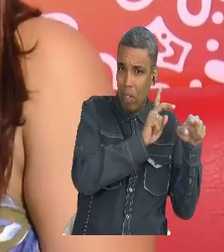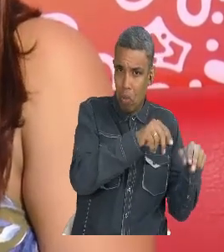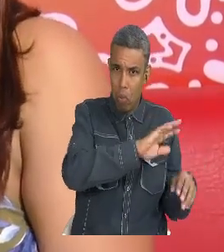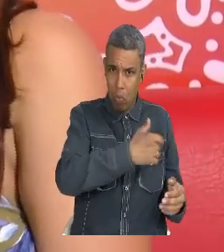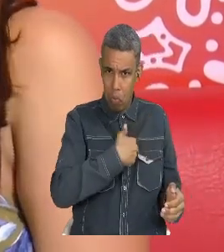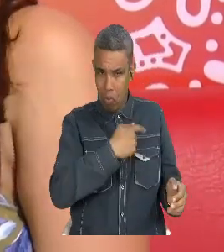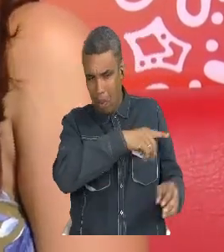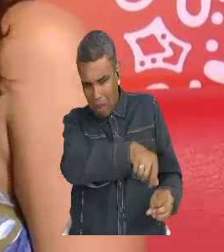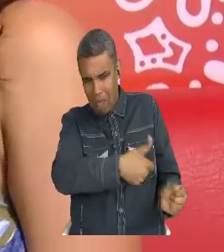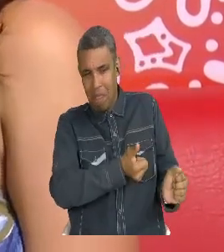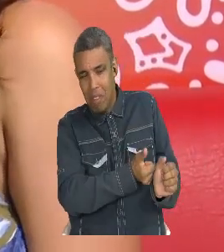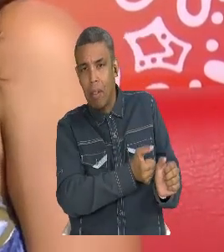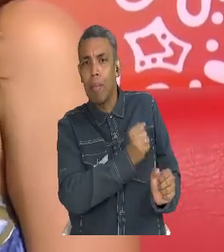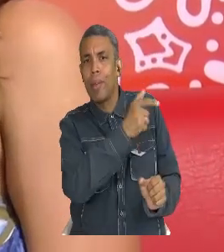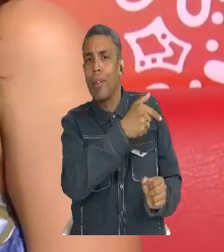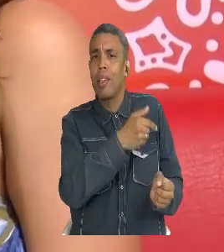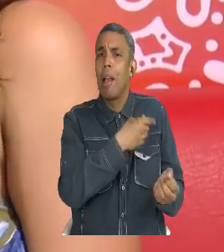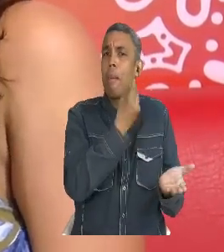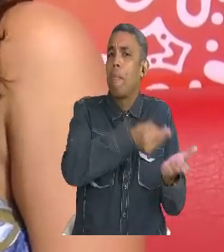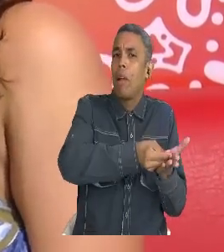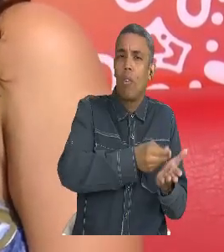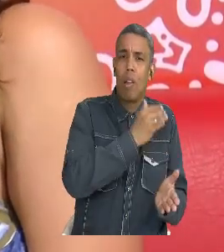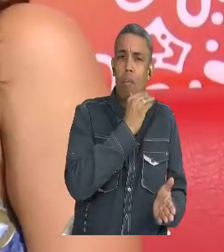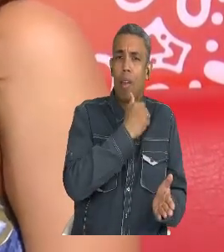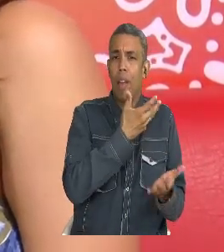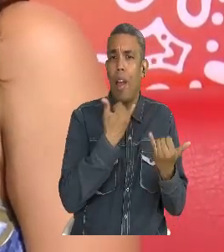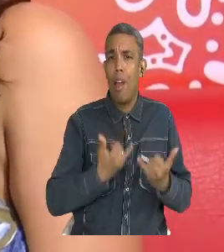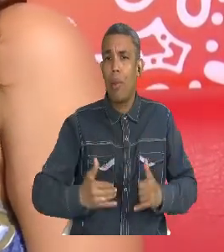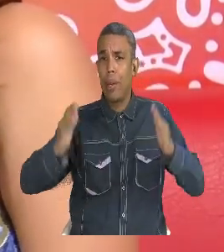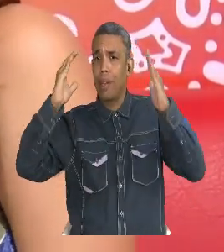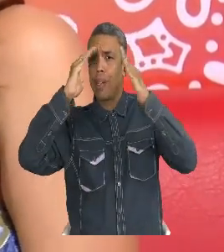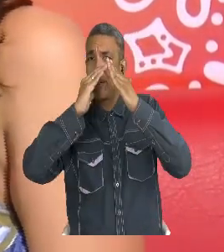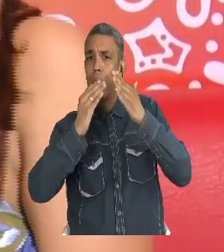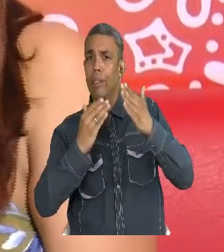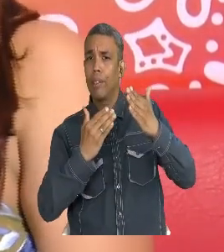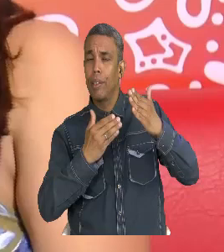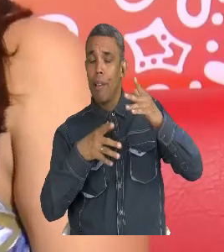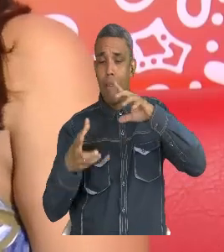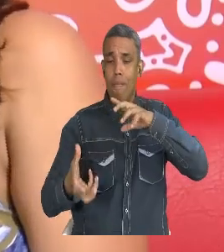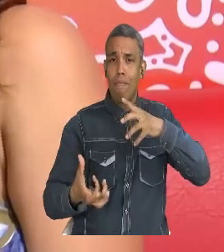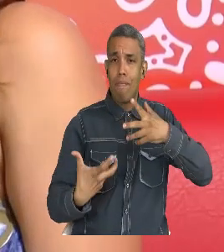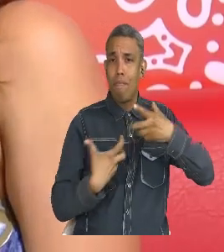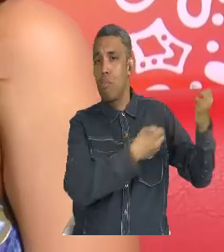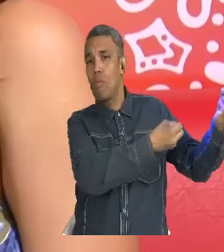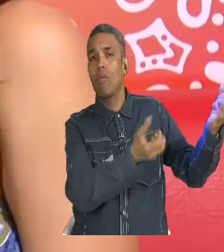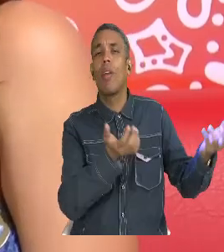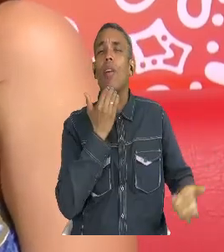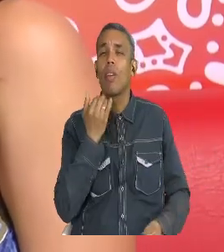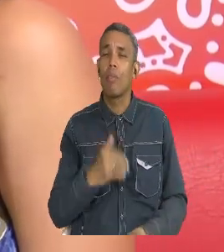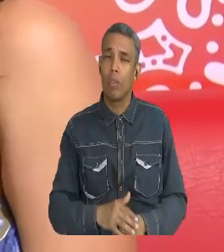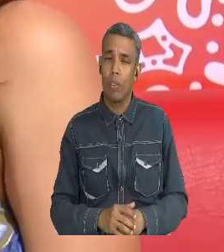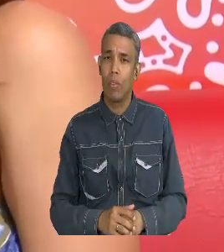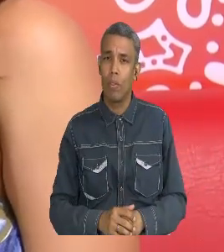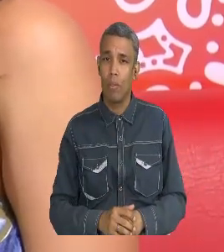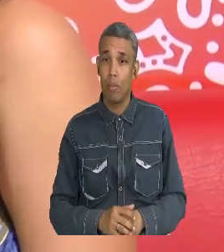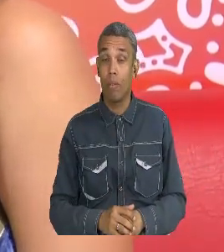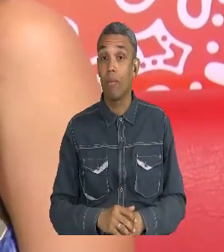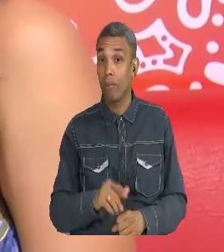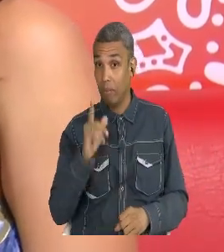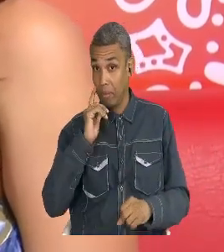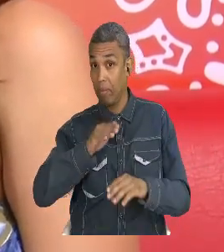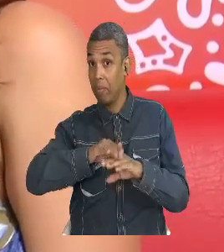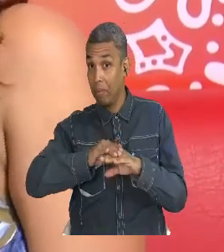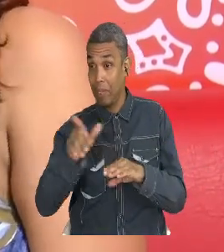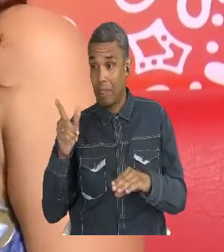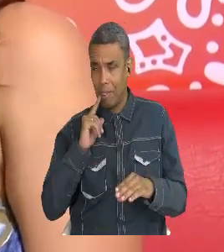eso, proteger el patrimonio de las familias de cualquier tipo de embargos, de hipotecas que se le puedan presentar por créditos, como le está